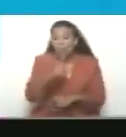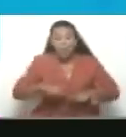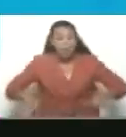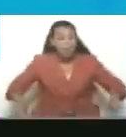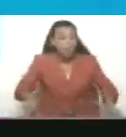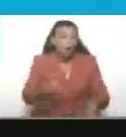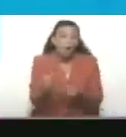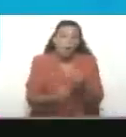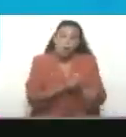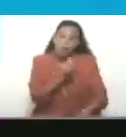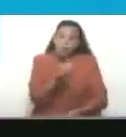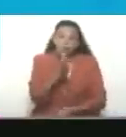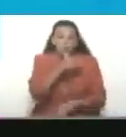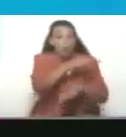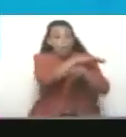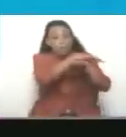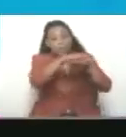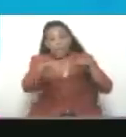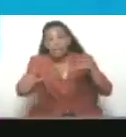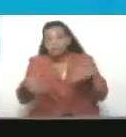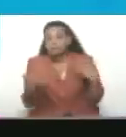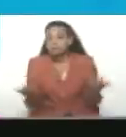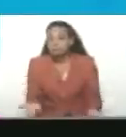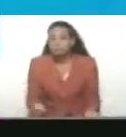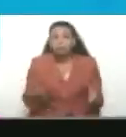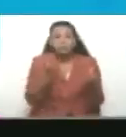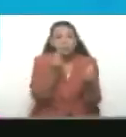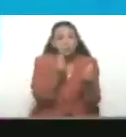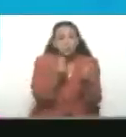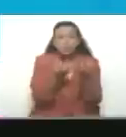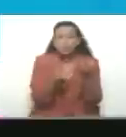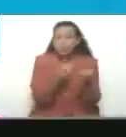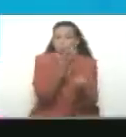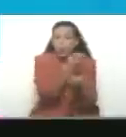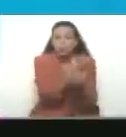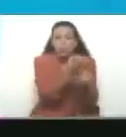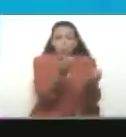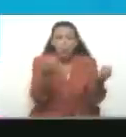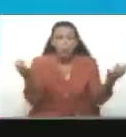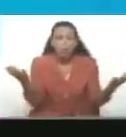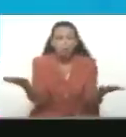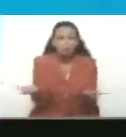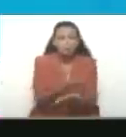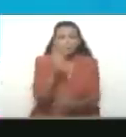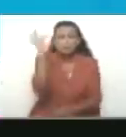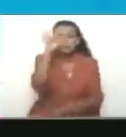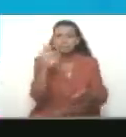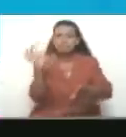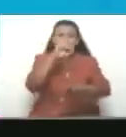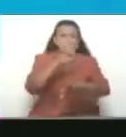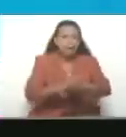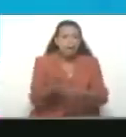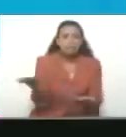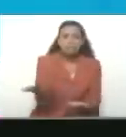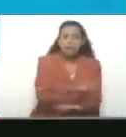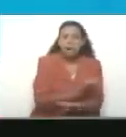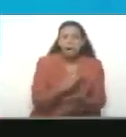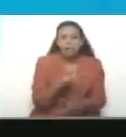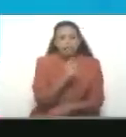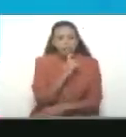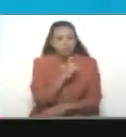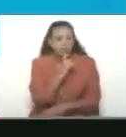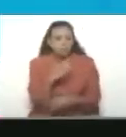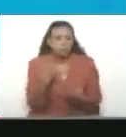condiciones no tiene techo y tiene mucho Monte O sea la parte de afuera eso no s ni siquiera lo han desmalezado pero